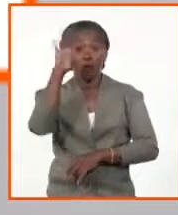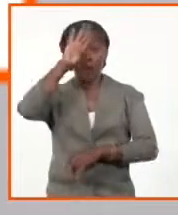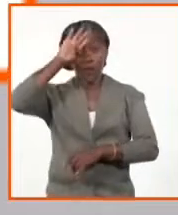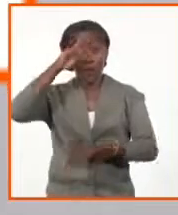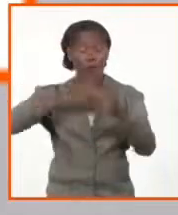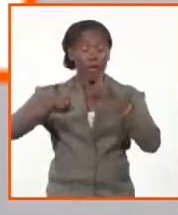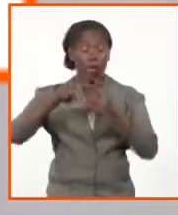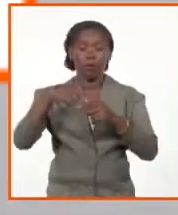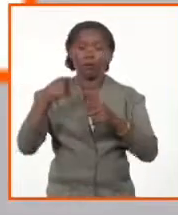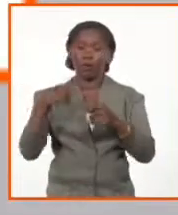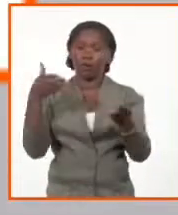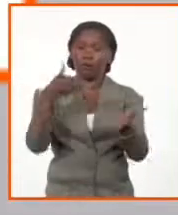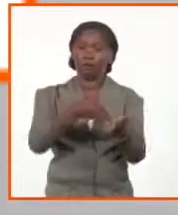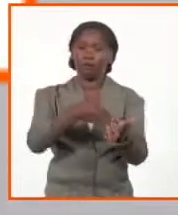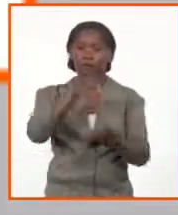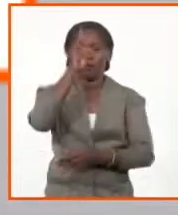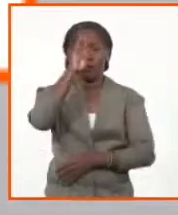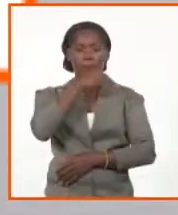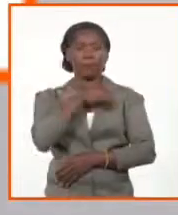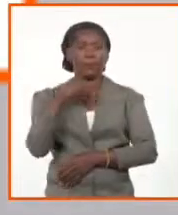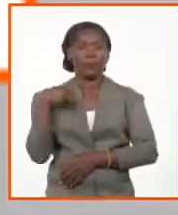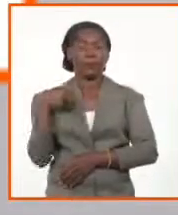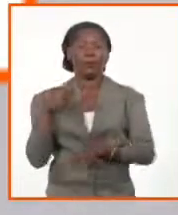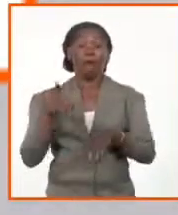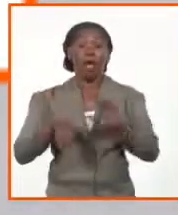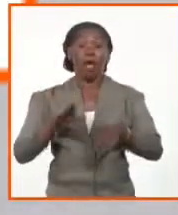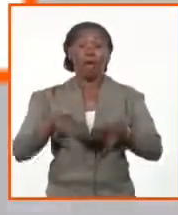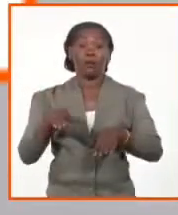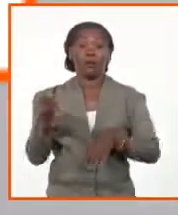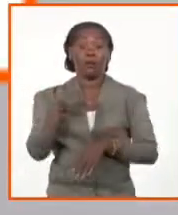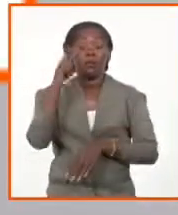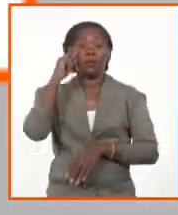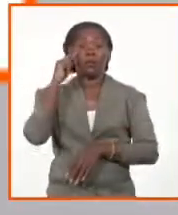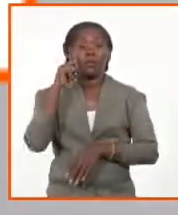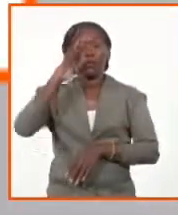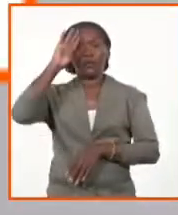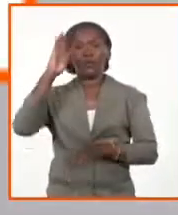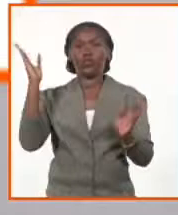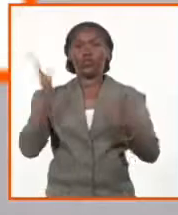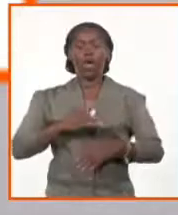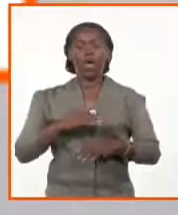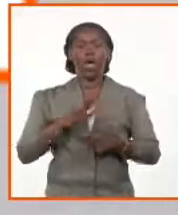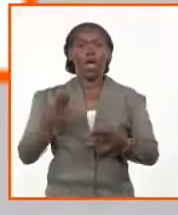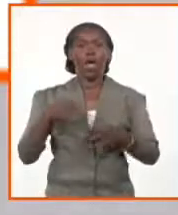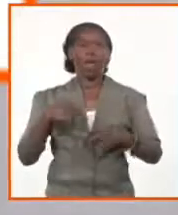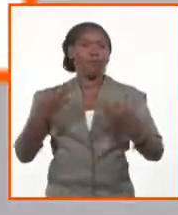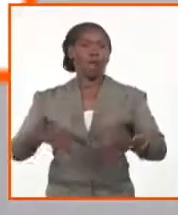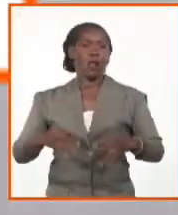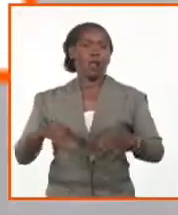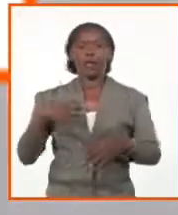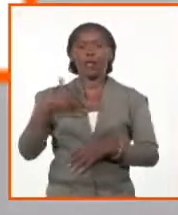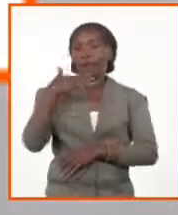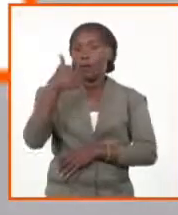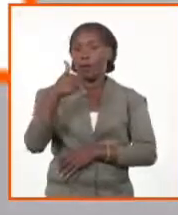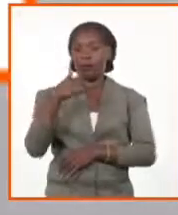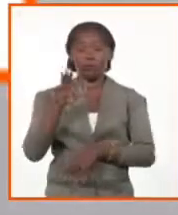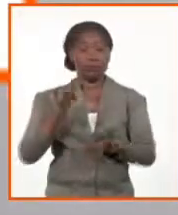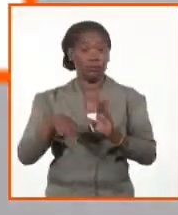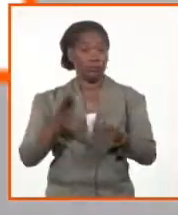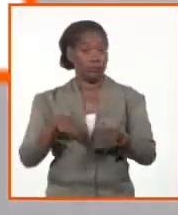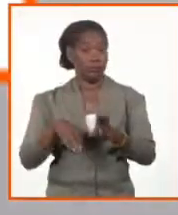que cualquiera piensa bueno menos mal que ya no tengo fiebre y ahora voy a mejorar sí